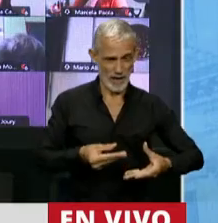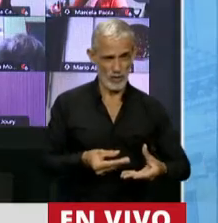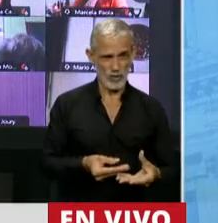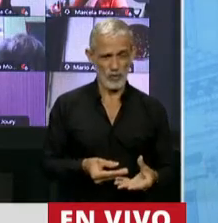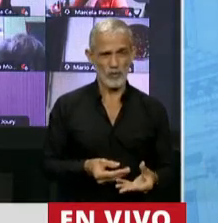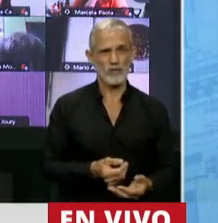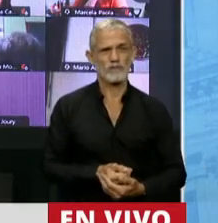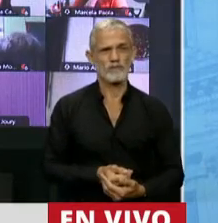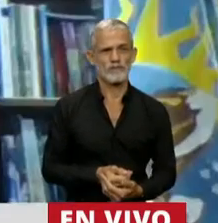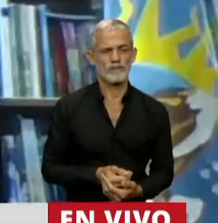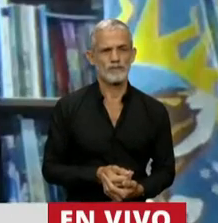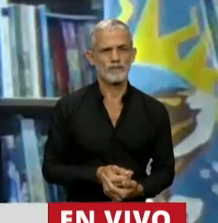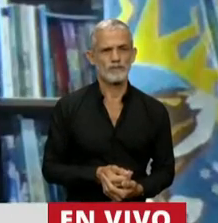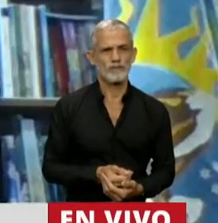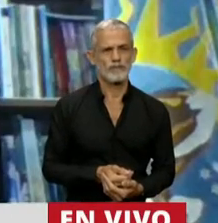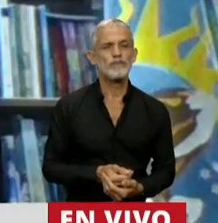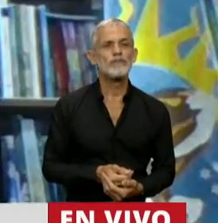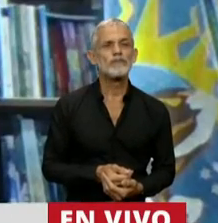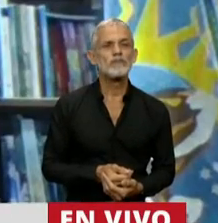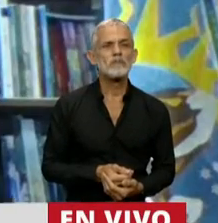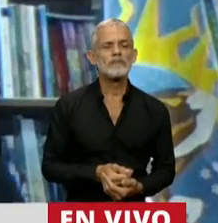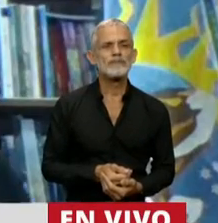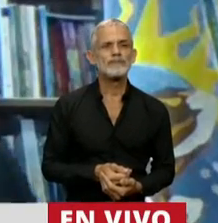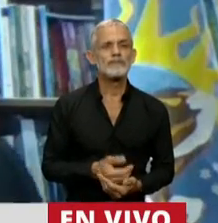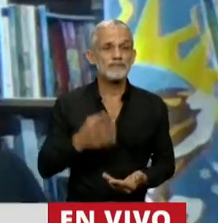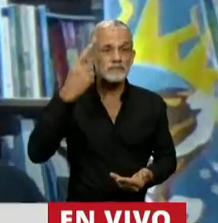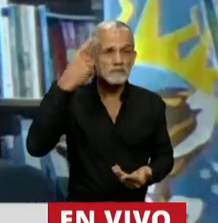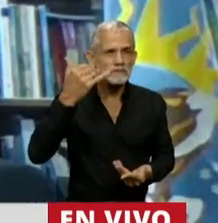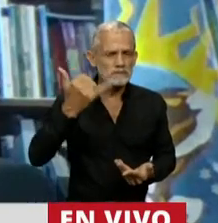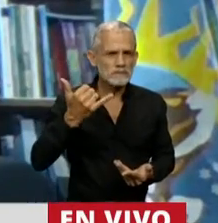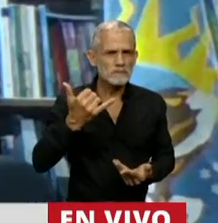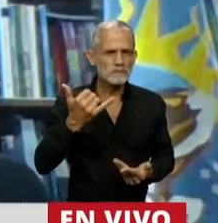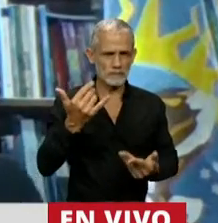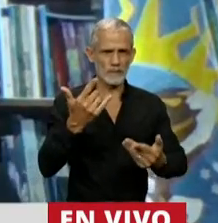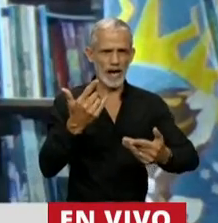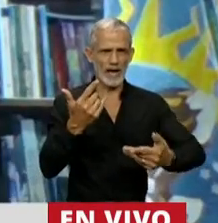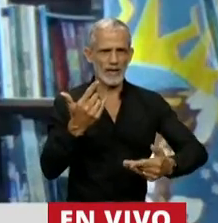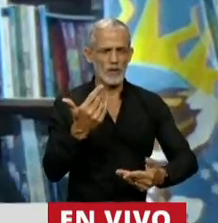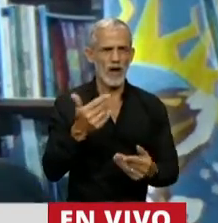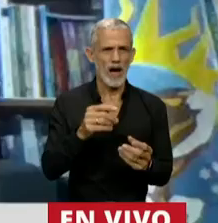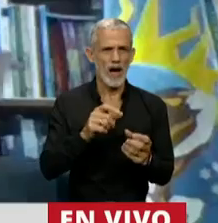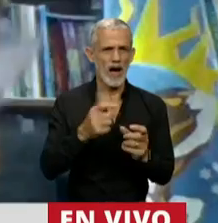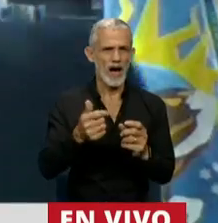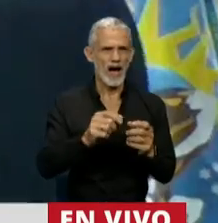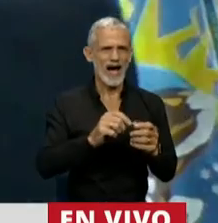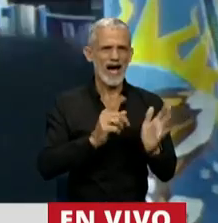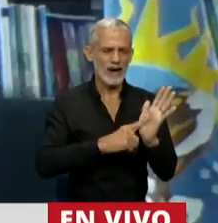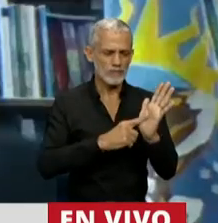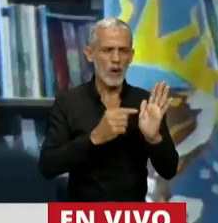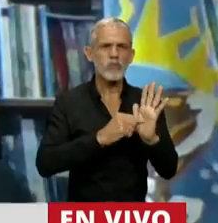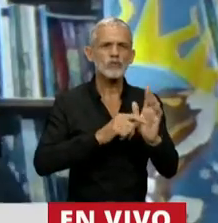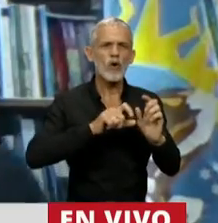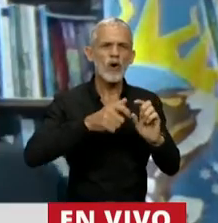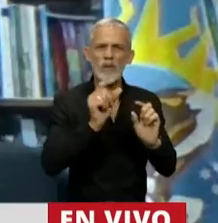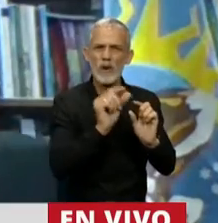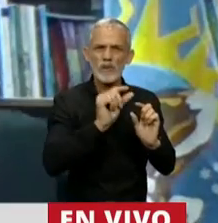sanción del Senado de la Nación. Con lo cual, teniendo en cuenta que hay una cláusula transitoria sexta que establecía